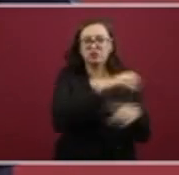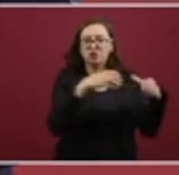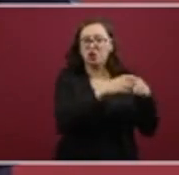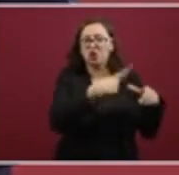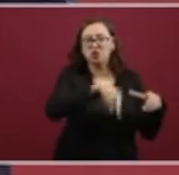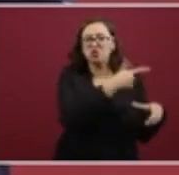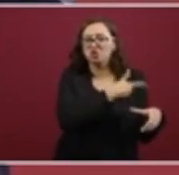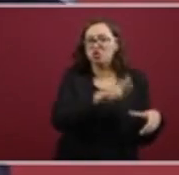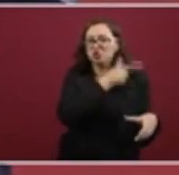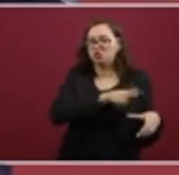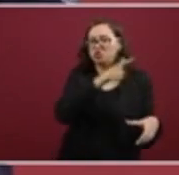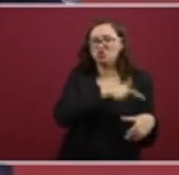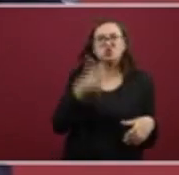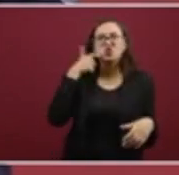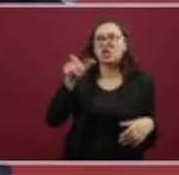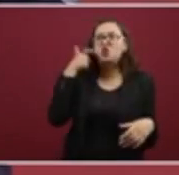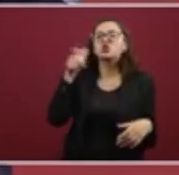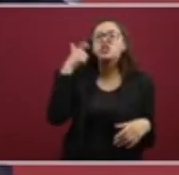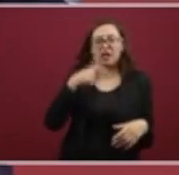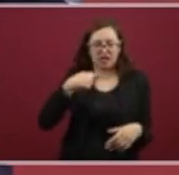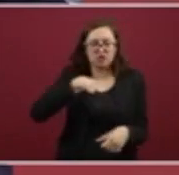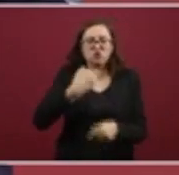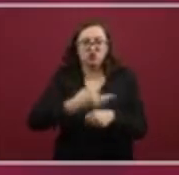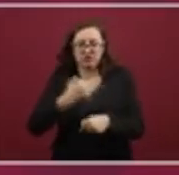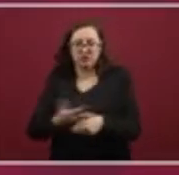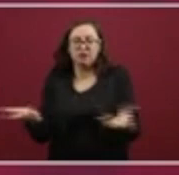conservadores, que no quisieran que hiciéramos nada,